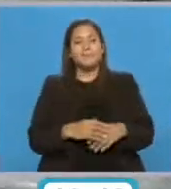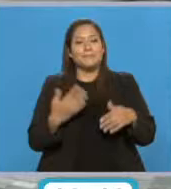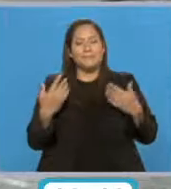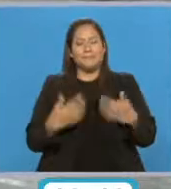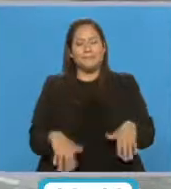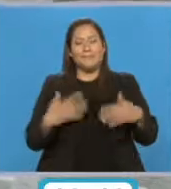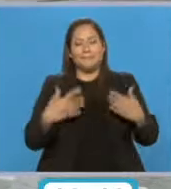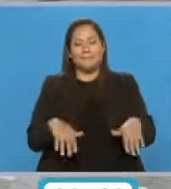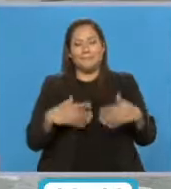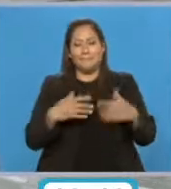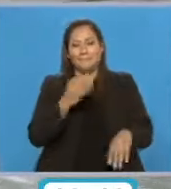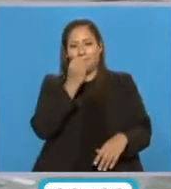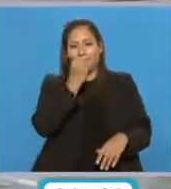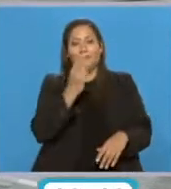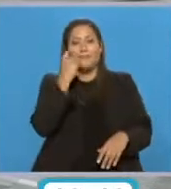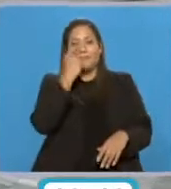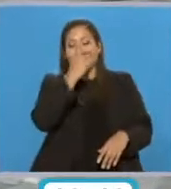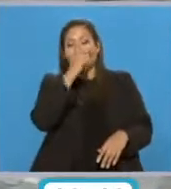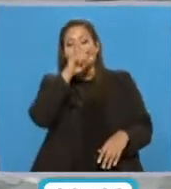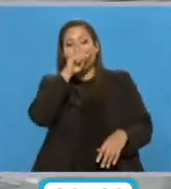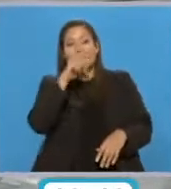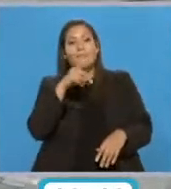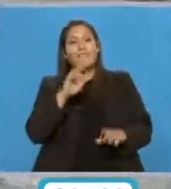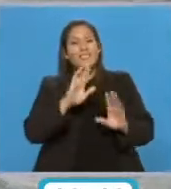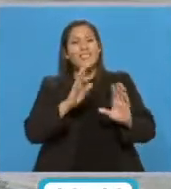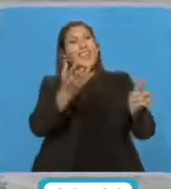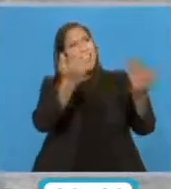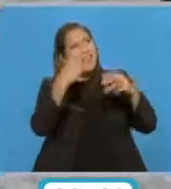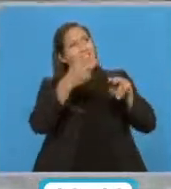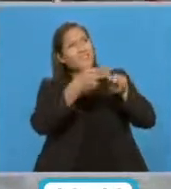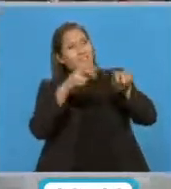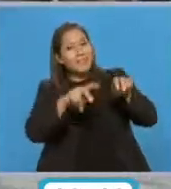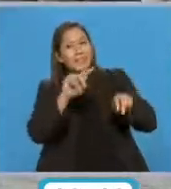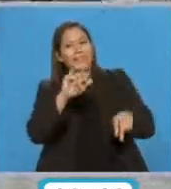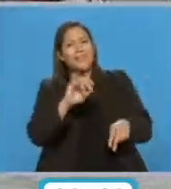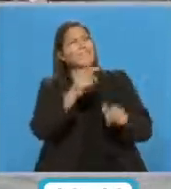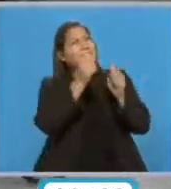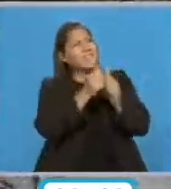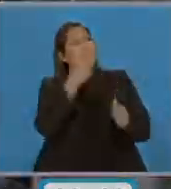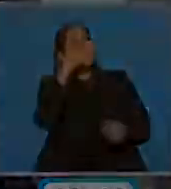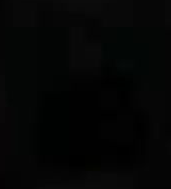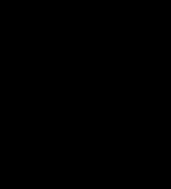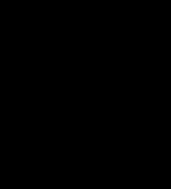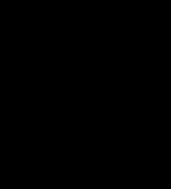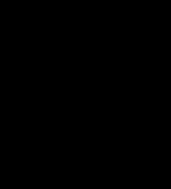Ay, ojitos pajaritos, ya bájese de ahí, tío Alberto, ¿qué se está quedando ahí?